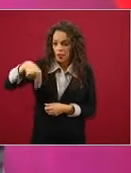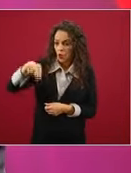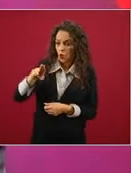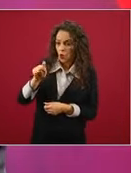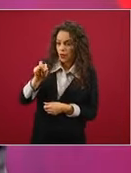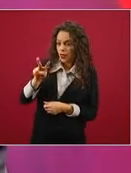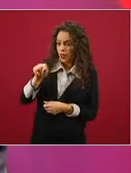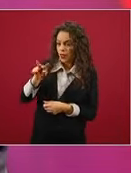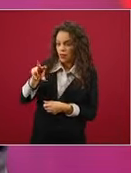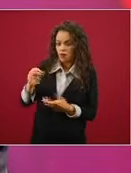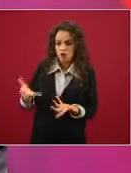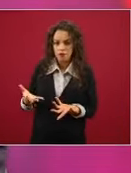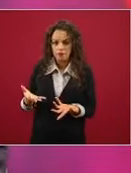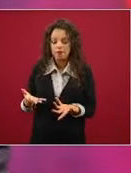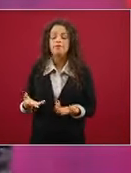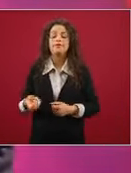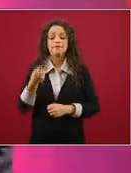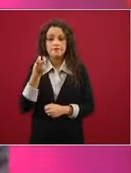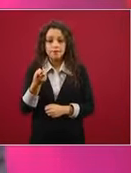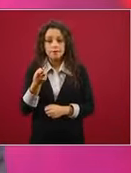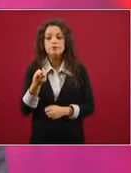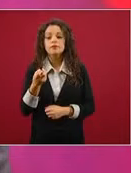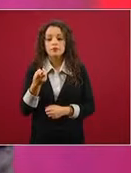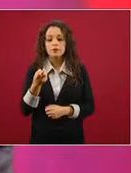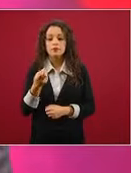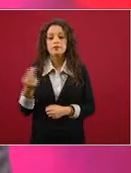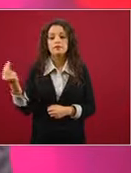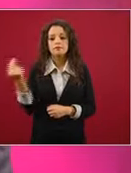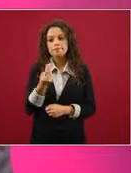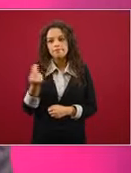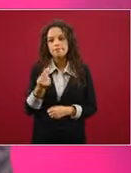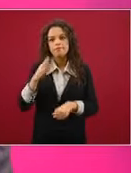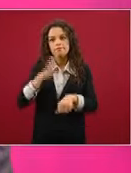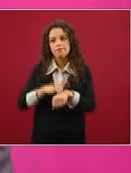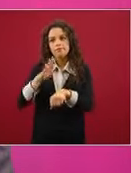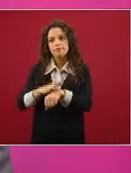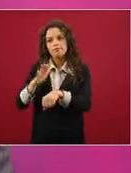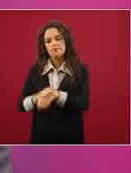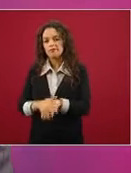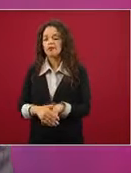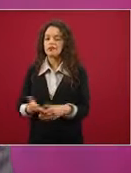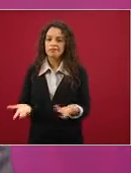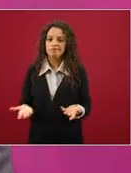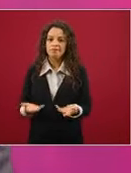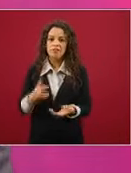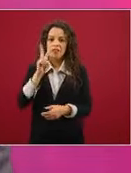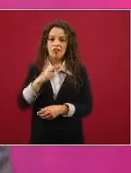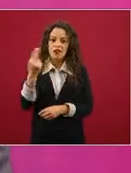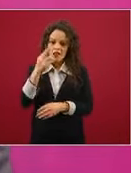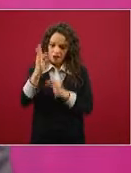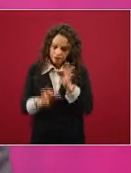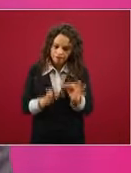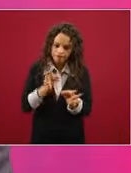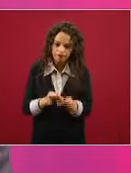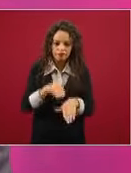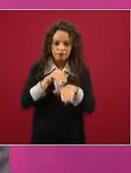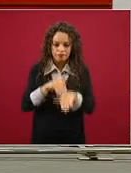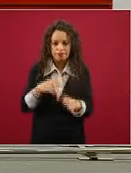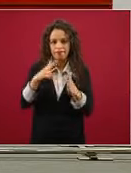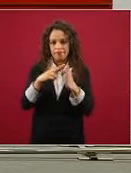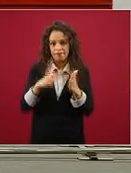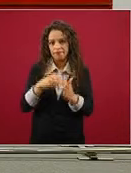capacidad de que esto se cumpliera. Teníamos situaciones por demás